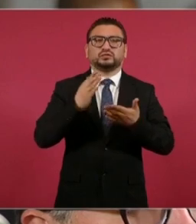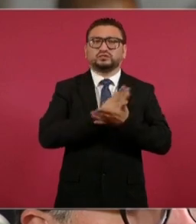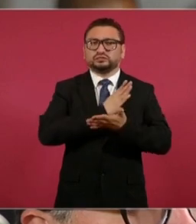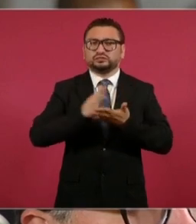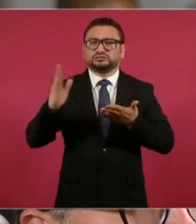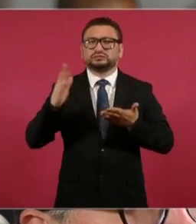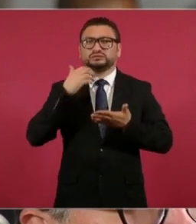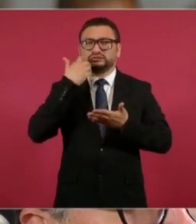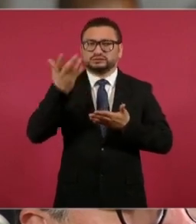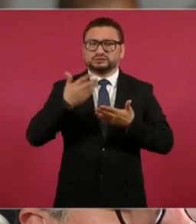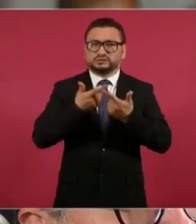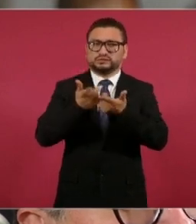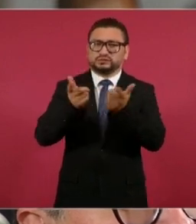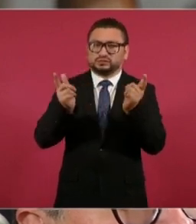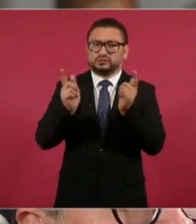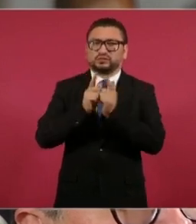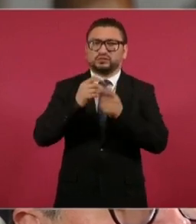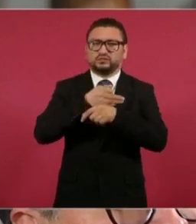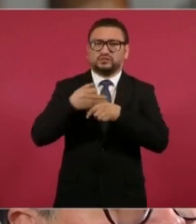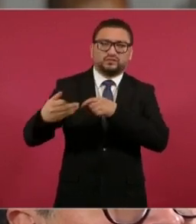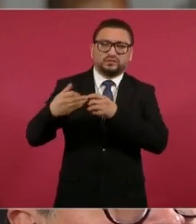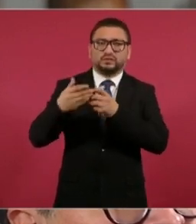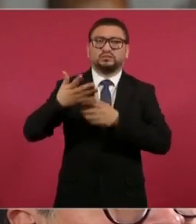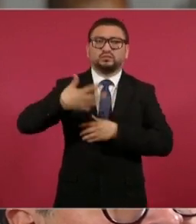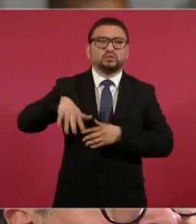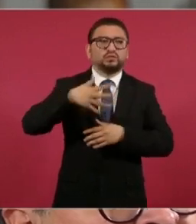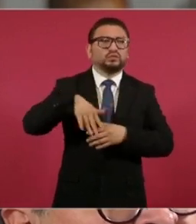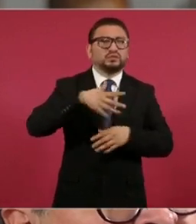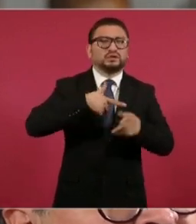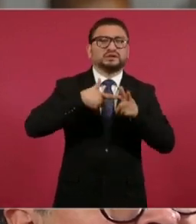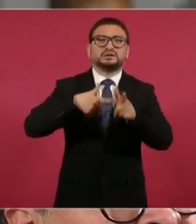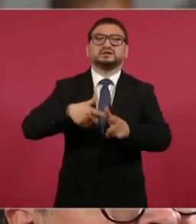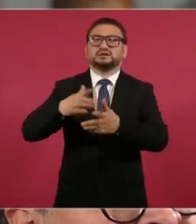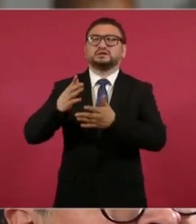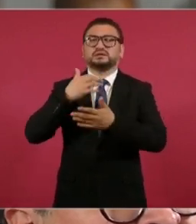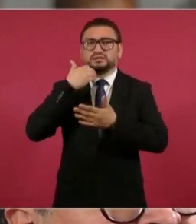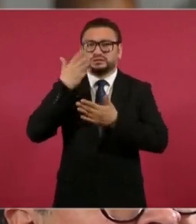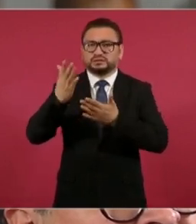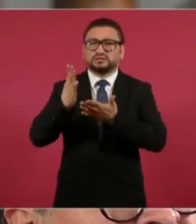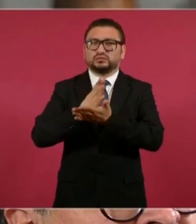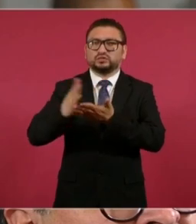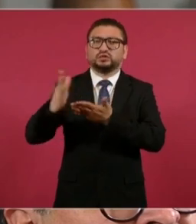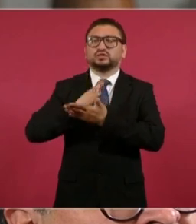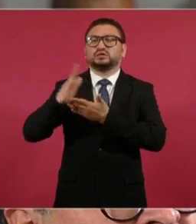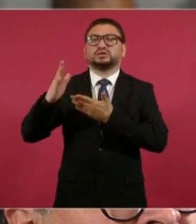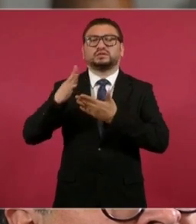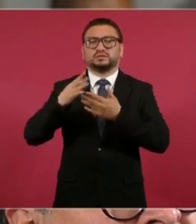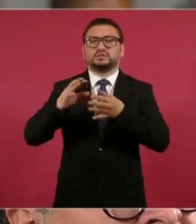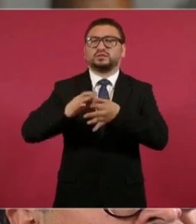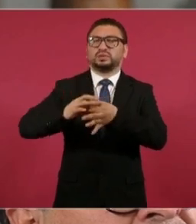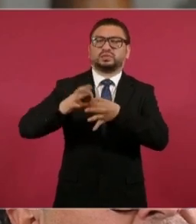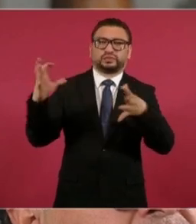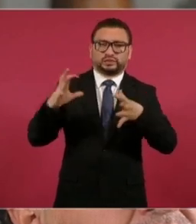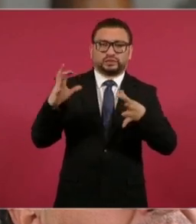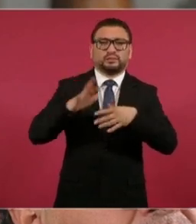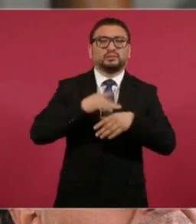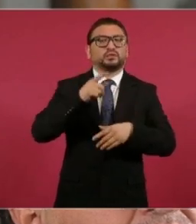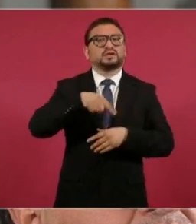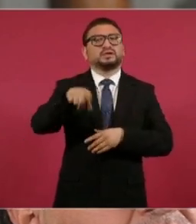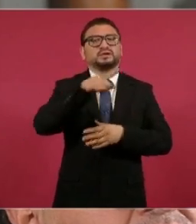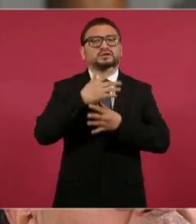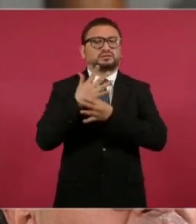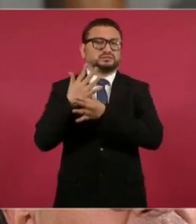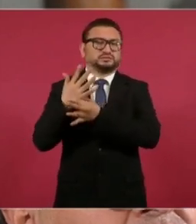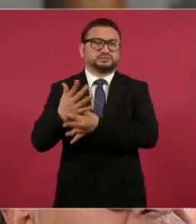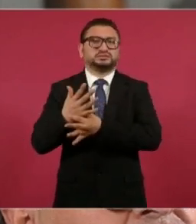dividir a los familiares que están en búsqueda todavía de los normalistas desaparecidos que incluso lo que ellos dicen es que Justo eso